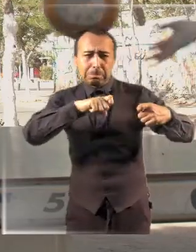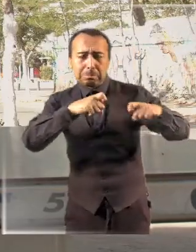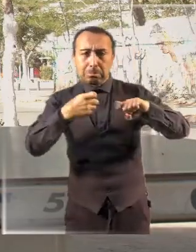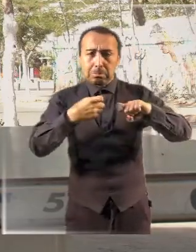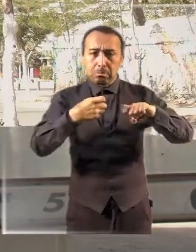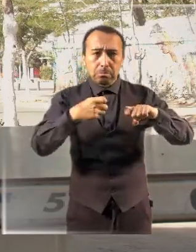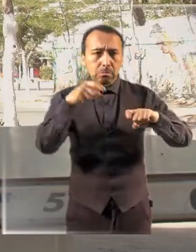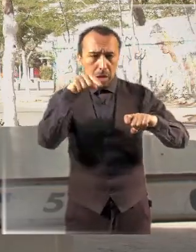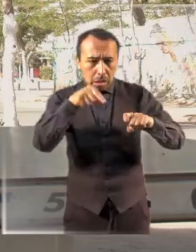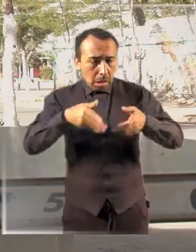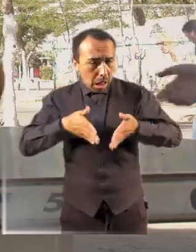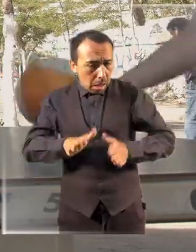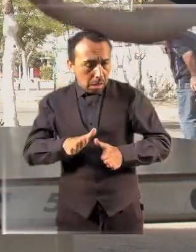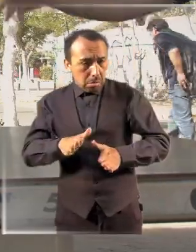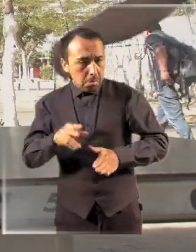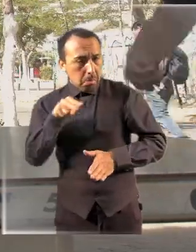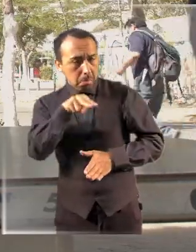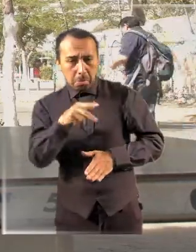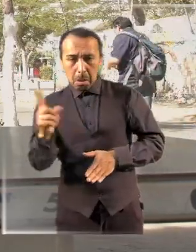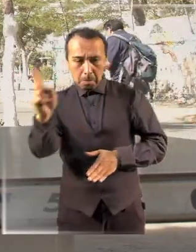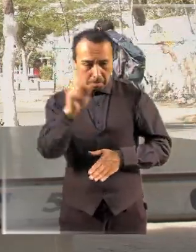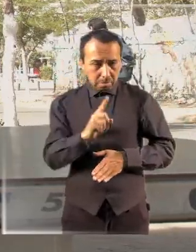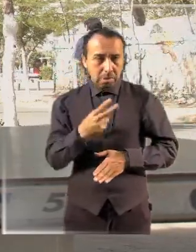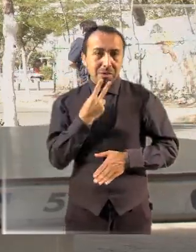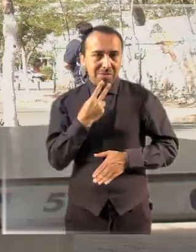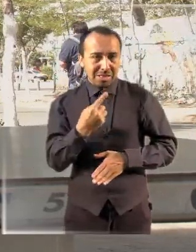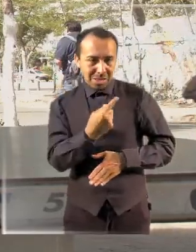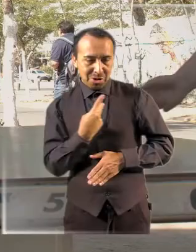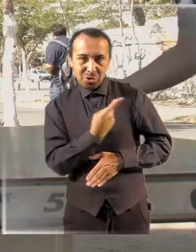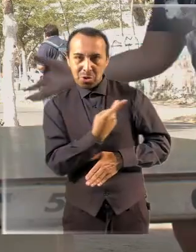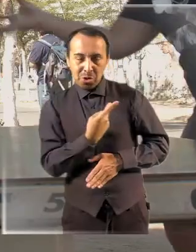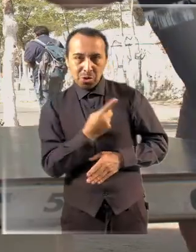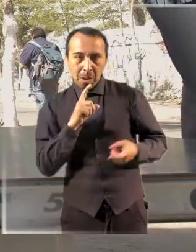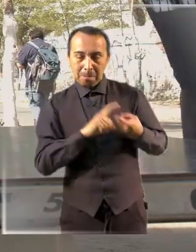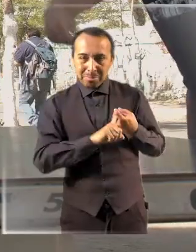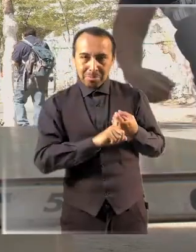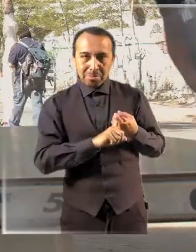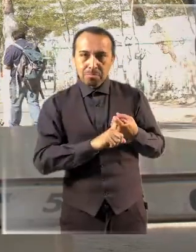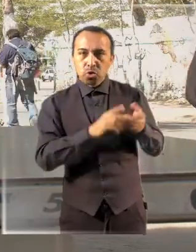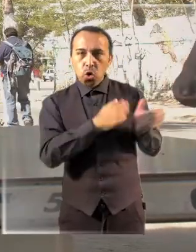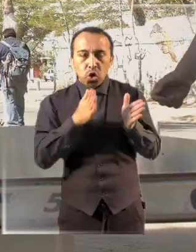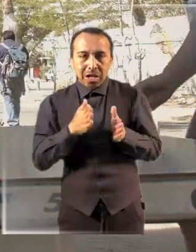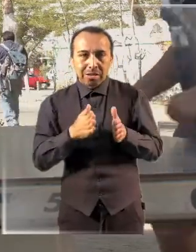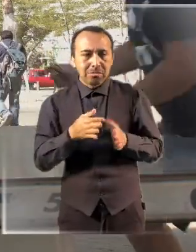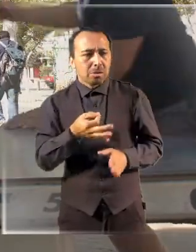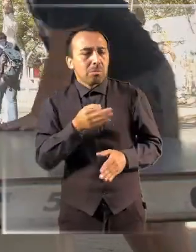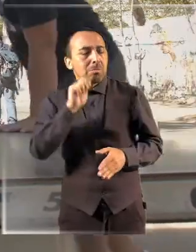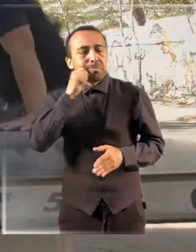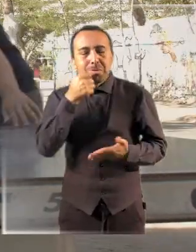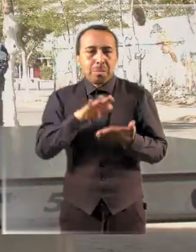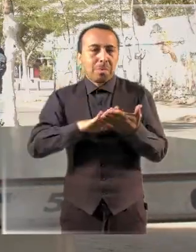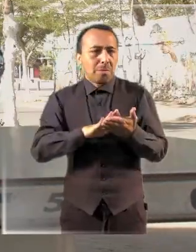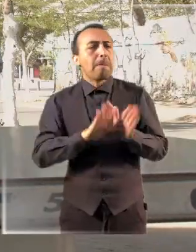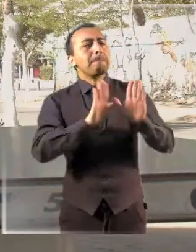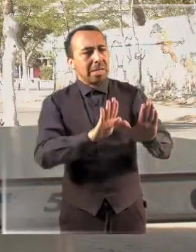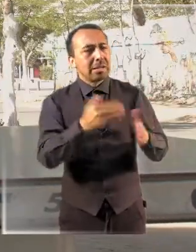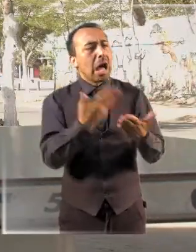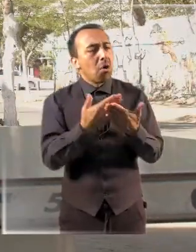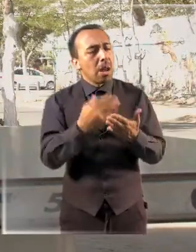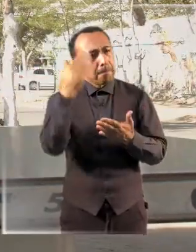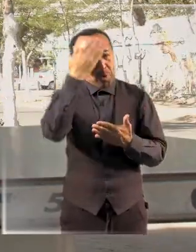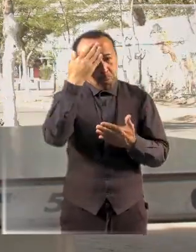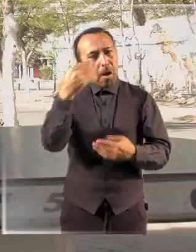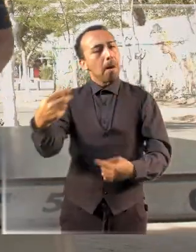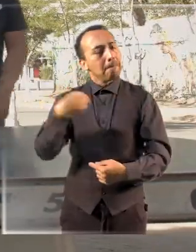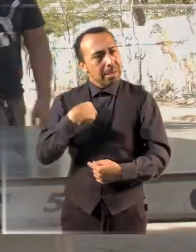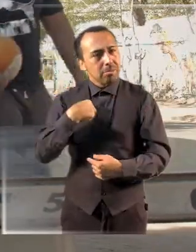mucho. Y él llegó como a ordenar la vida de nosotros. Como a decir, ya paren, ahora se van a